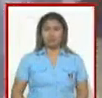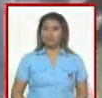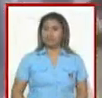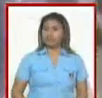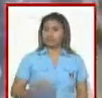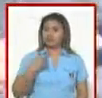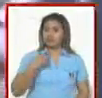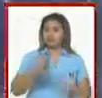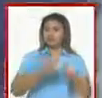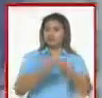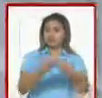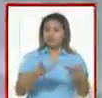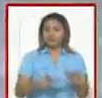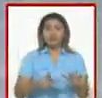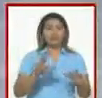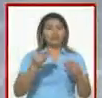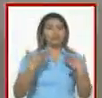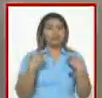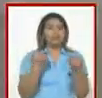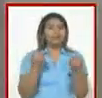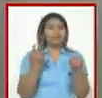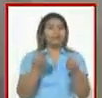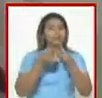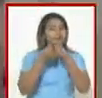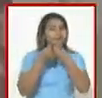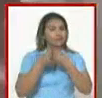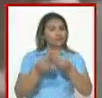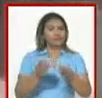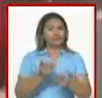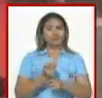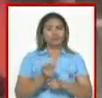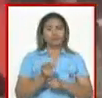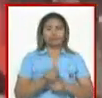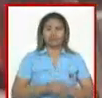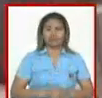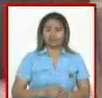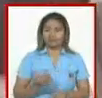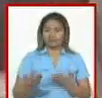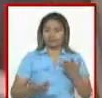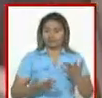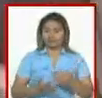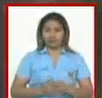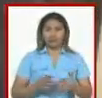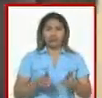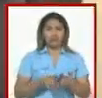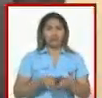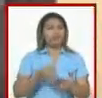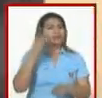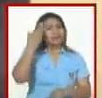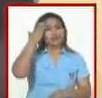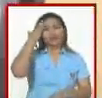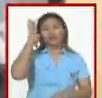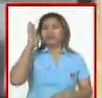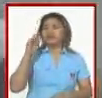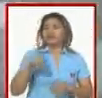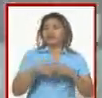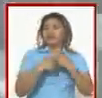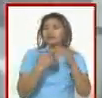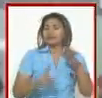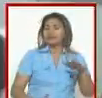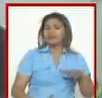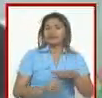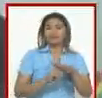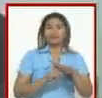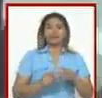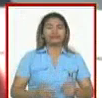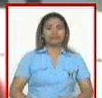algunos administradores del lugar no se tiene cuantificada las pérdidas que causó este incendio como también se desconoce de cómo se